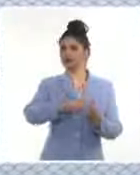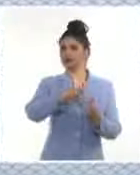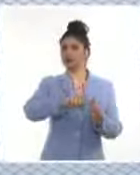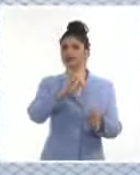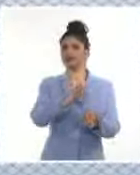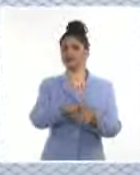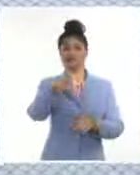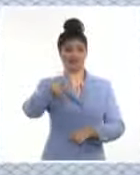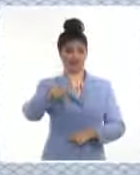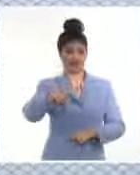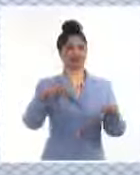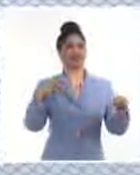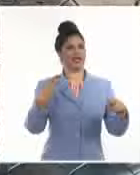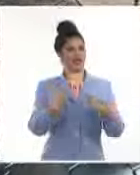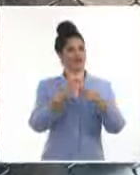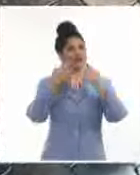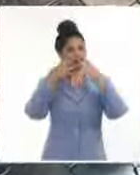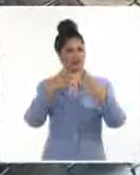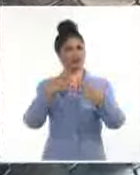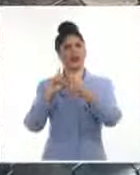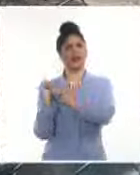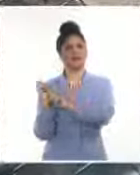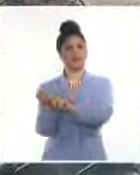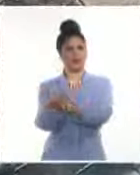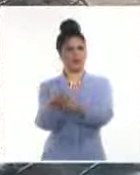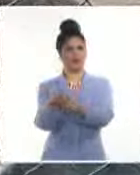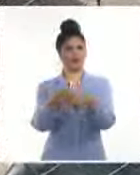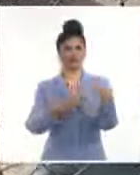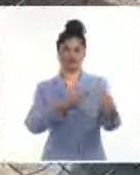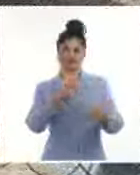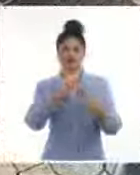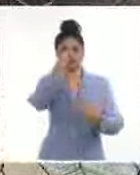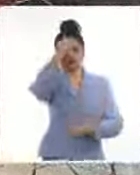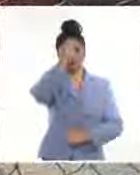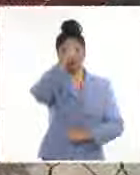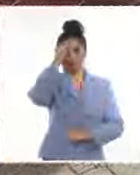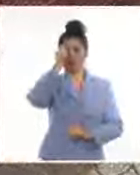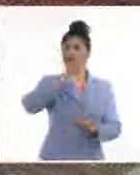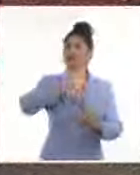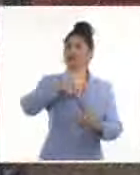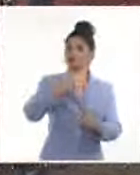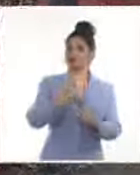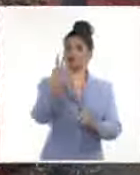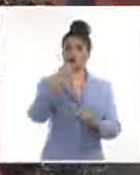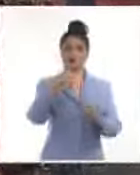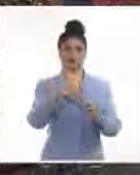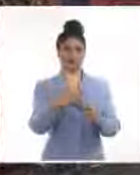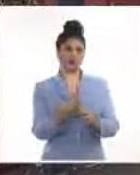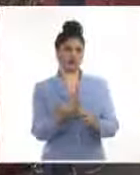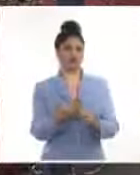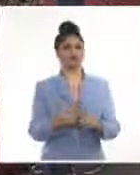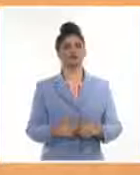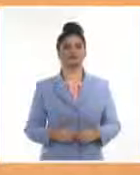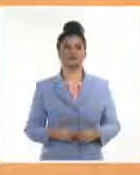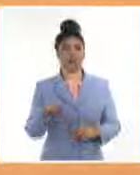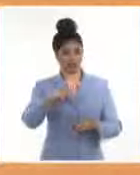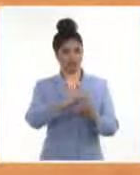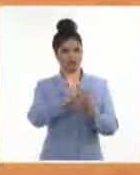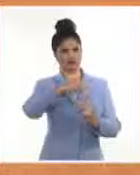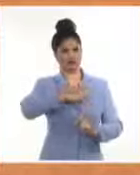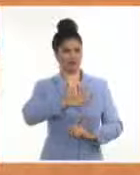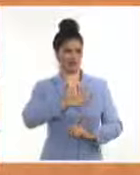ese gran festival beisbolero que vamos a tener no solo el domingo, sino durante 4 días aproximadamente aquí en Matanzas.